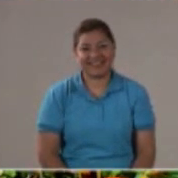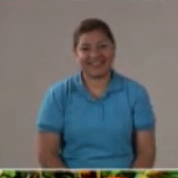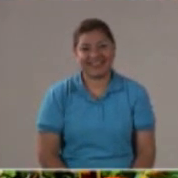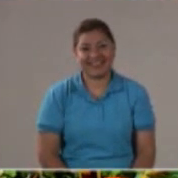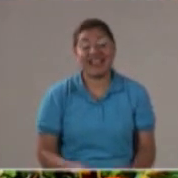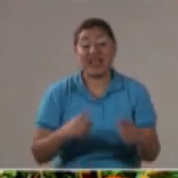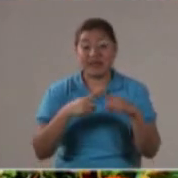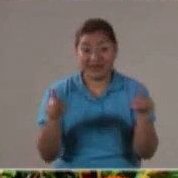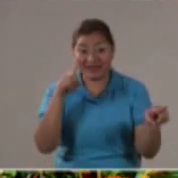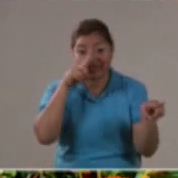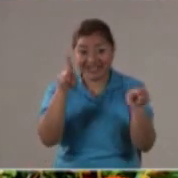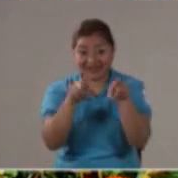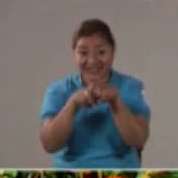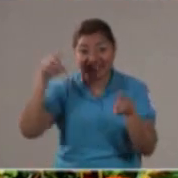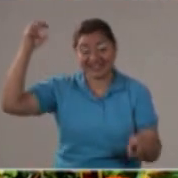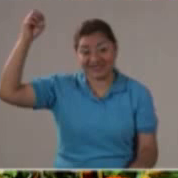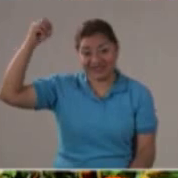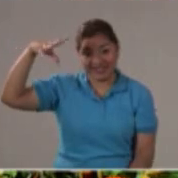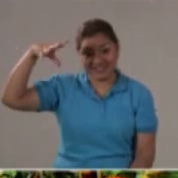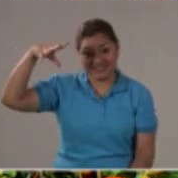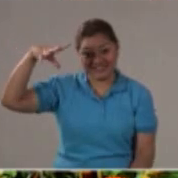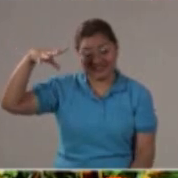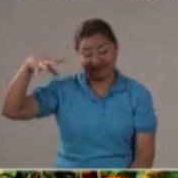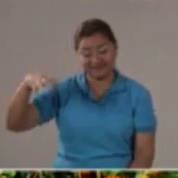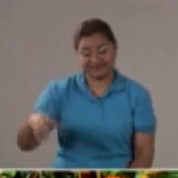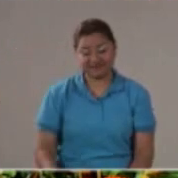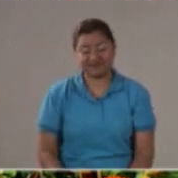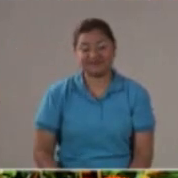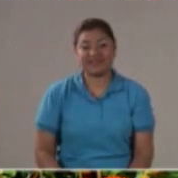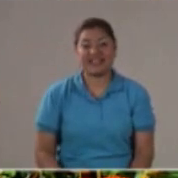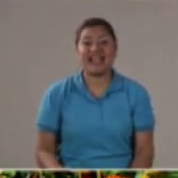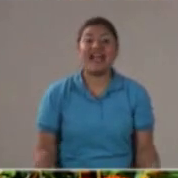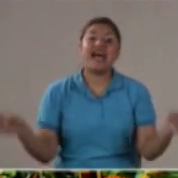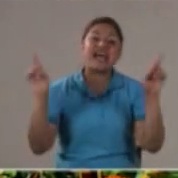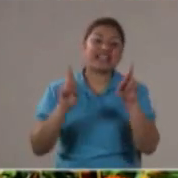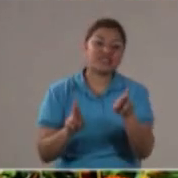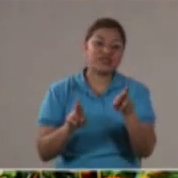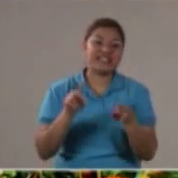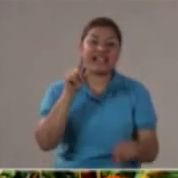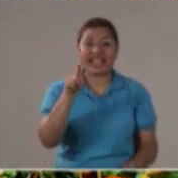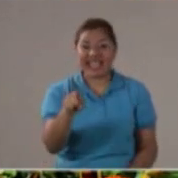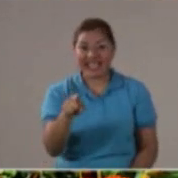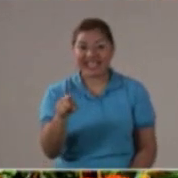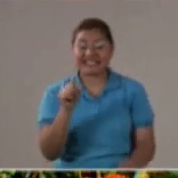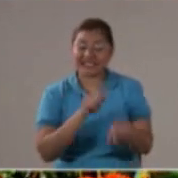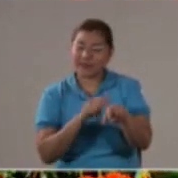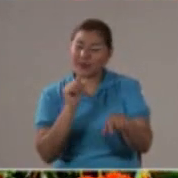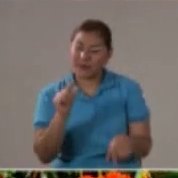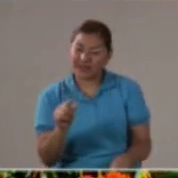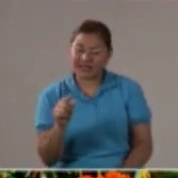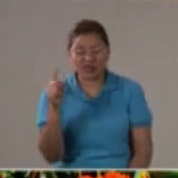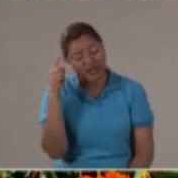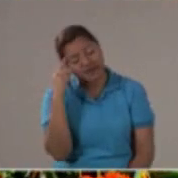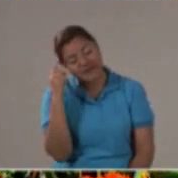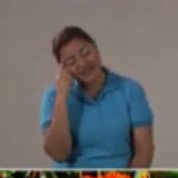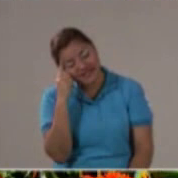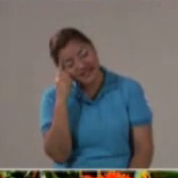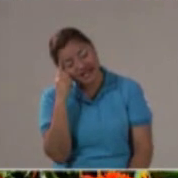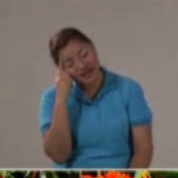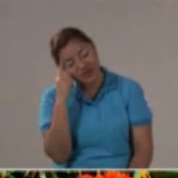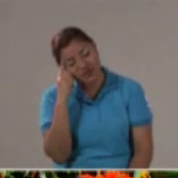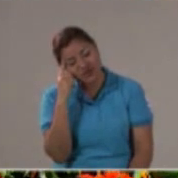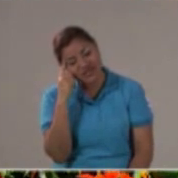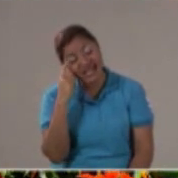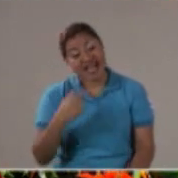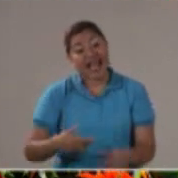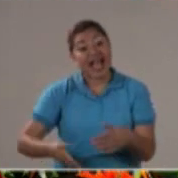Pero los voy a bendecir también. Entonces resulta que ese es el momento de la meditación antes de tomar el pan,